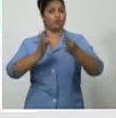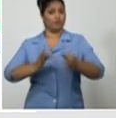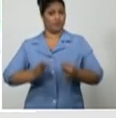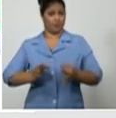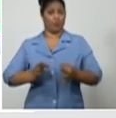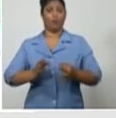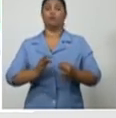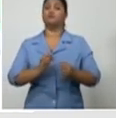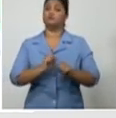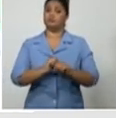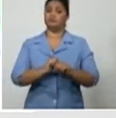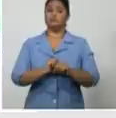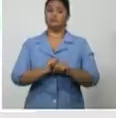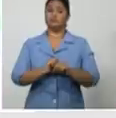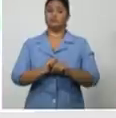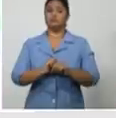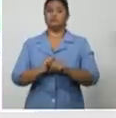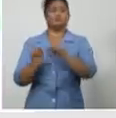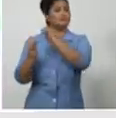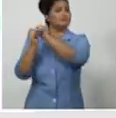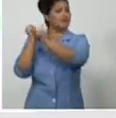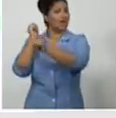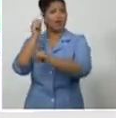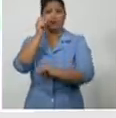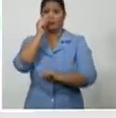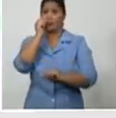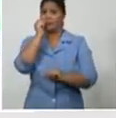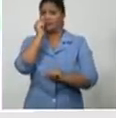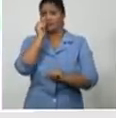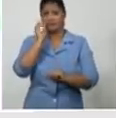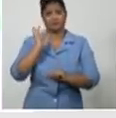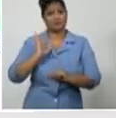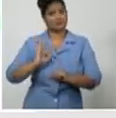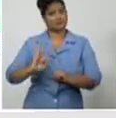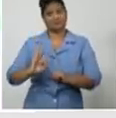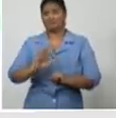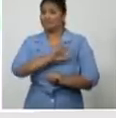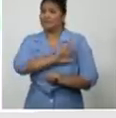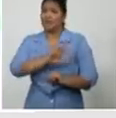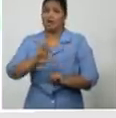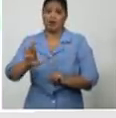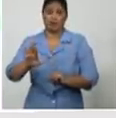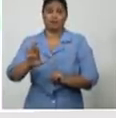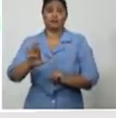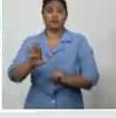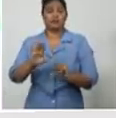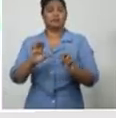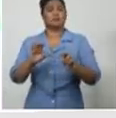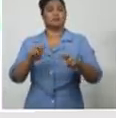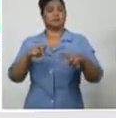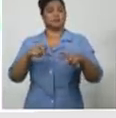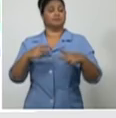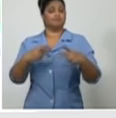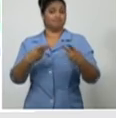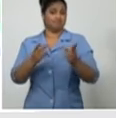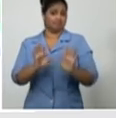tuvo un grupo de complicaciones, como dije anteriormente. Lamentablemente, en un momento